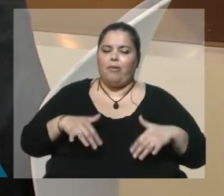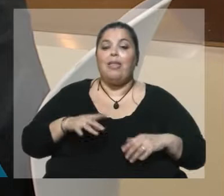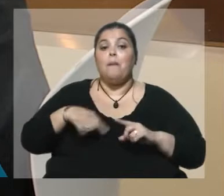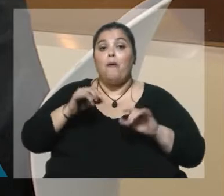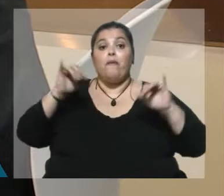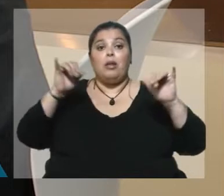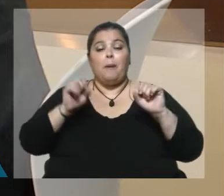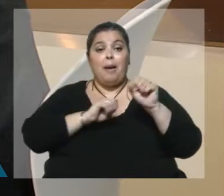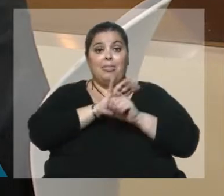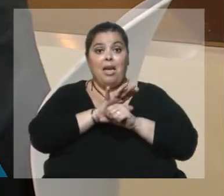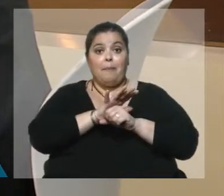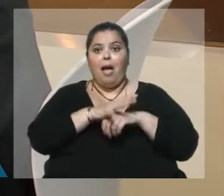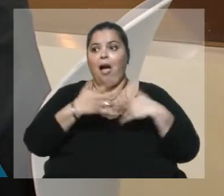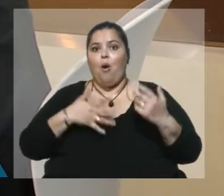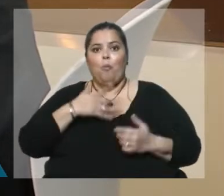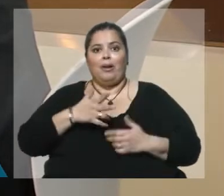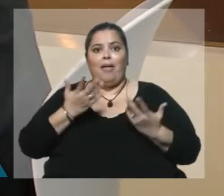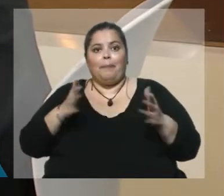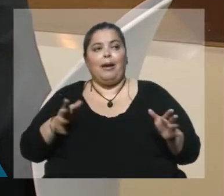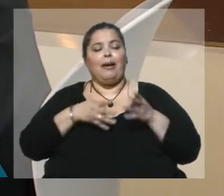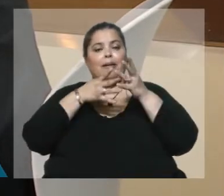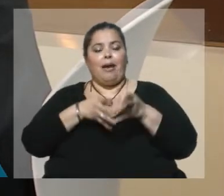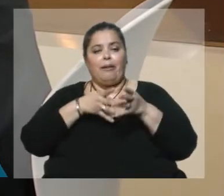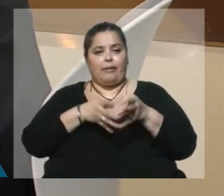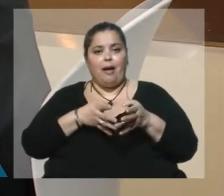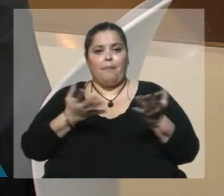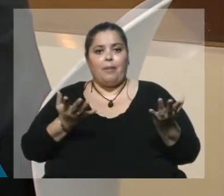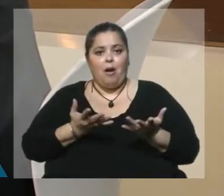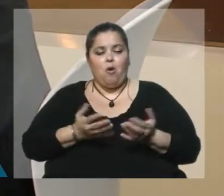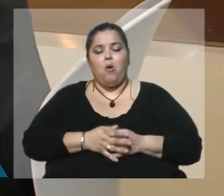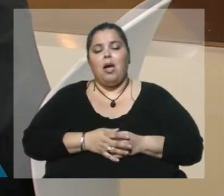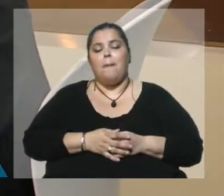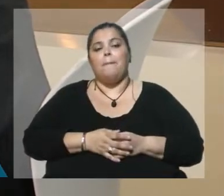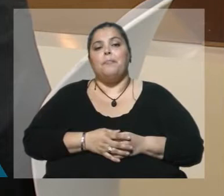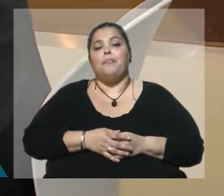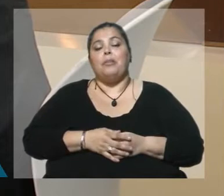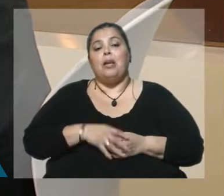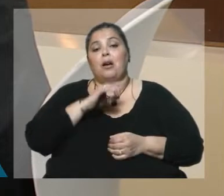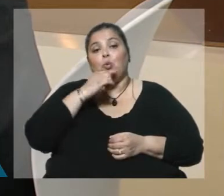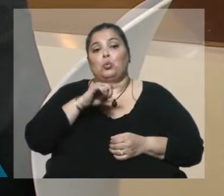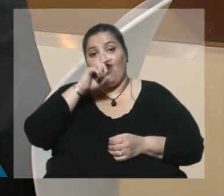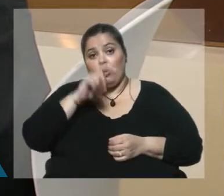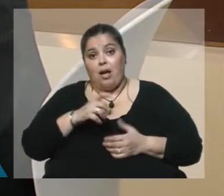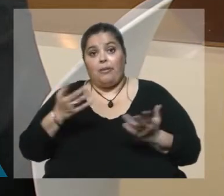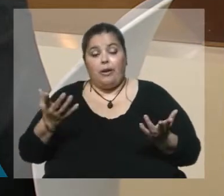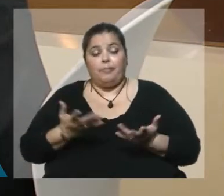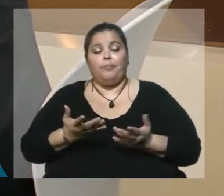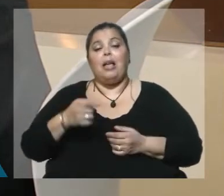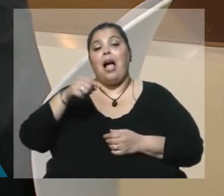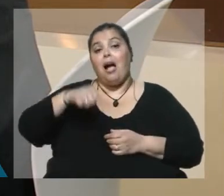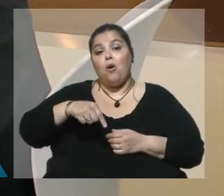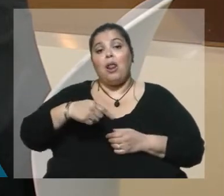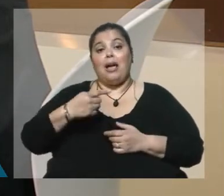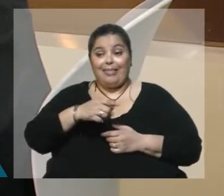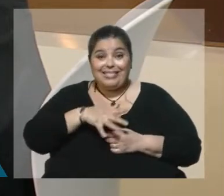la humanidad entra en una guerra es Rusia Ucrania ahora están bombardeando quiebra capital de Ucrania los rusos pero o sea